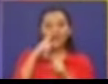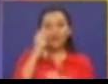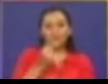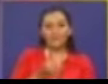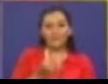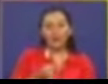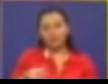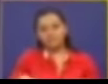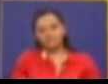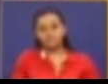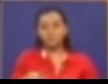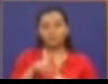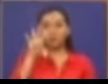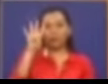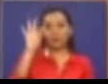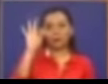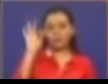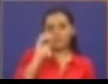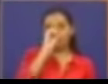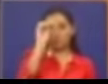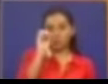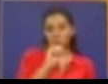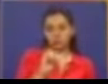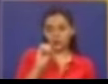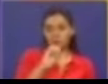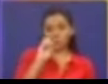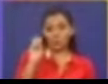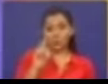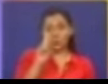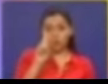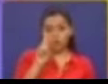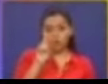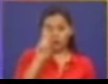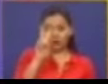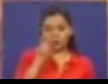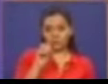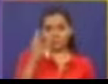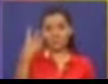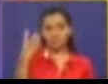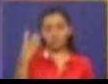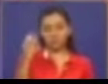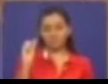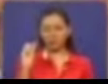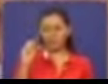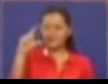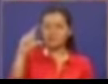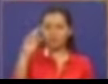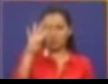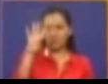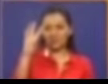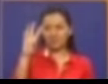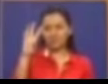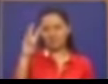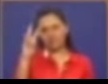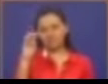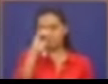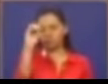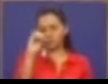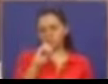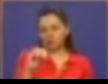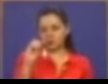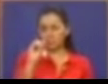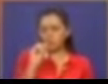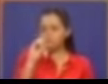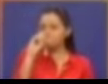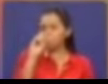está en 49% y en junio del 2014 estuvo en 46%. No ha subido casi 3 puntos, un poco menos de 3 puntos. Esto